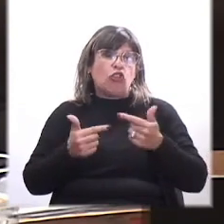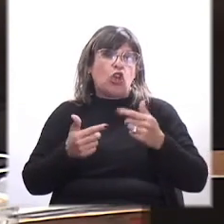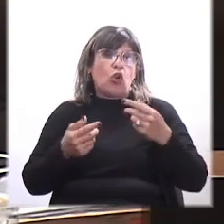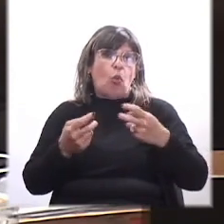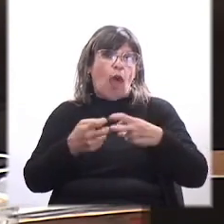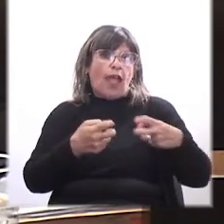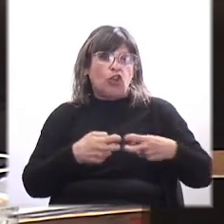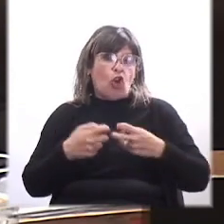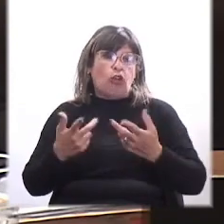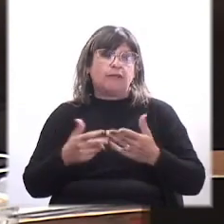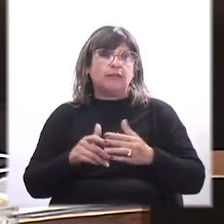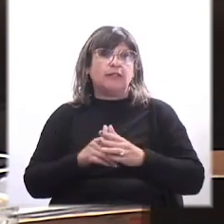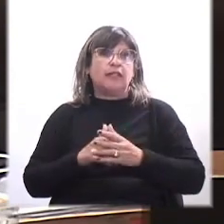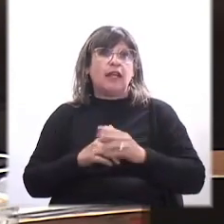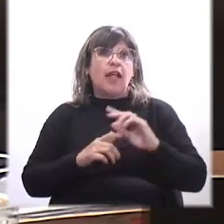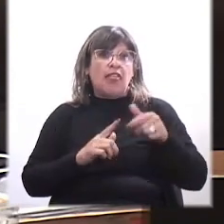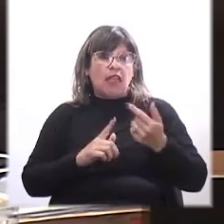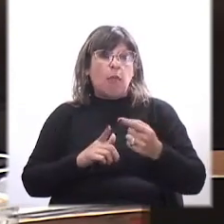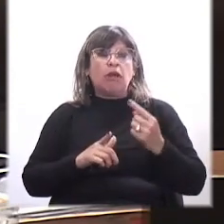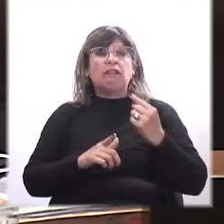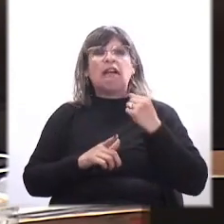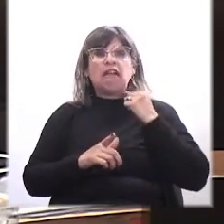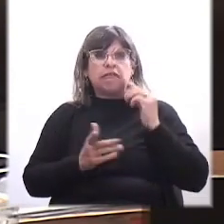Después la regasificadora,